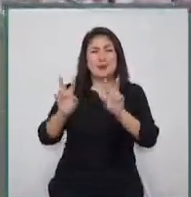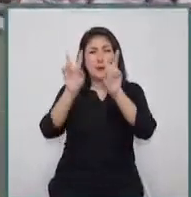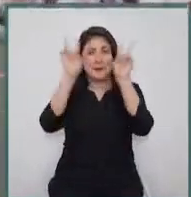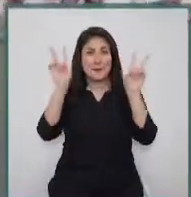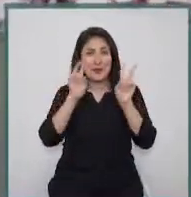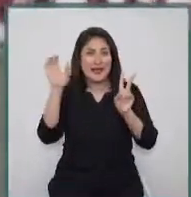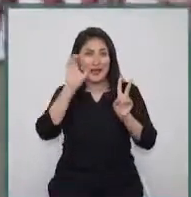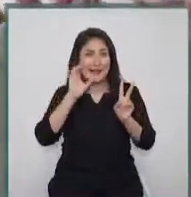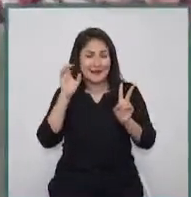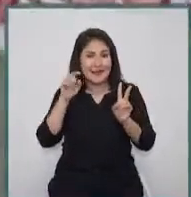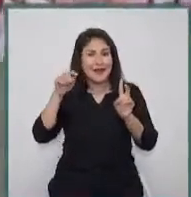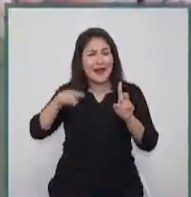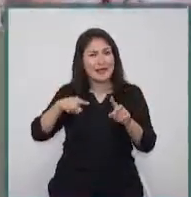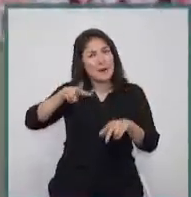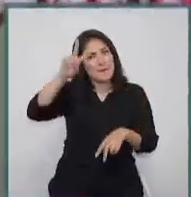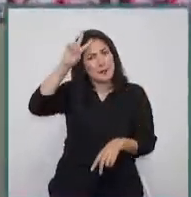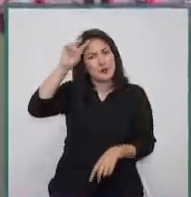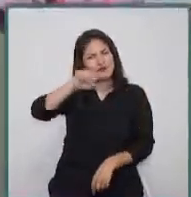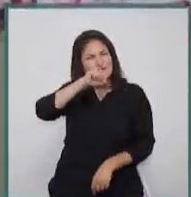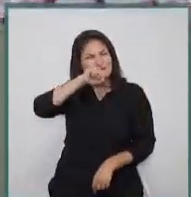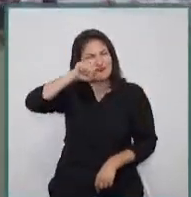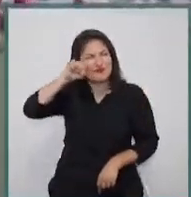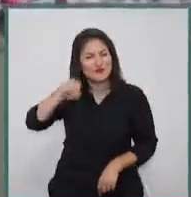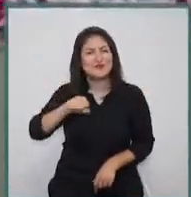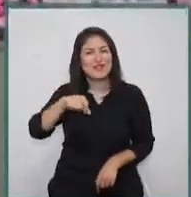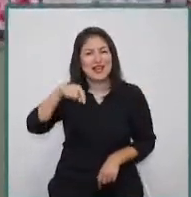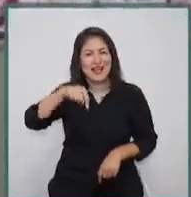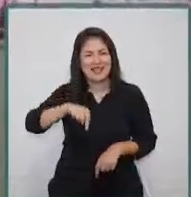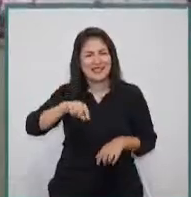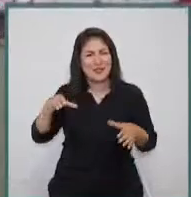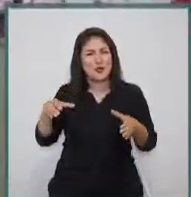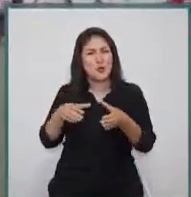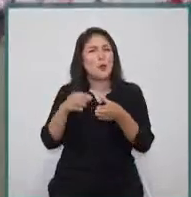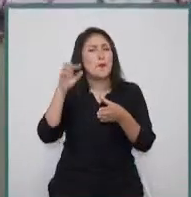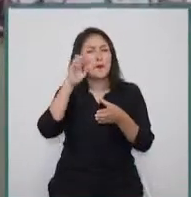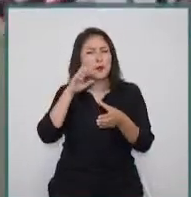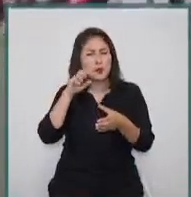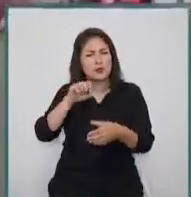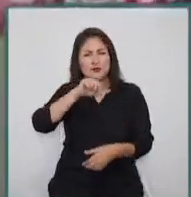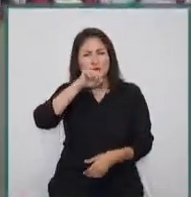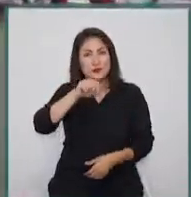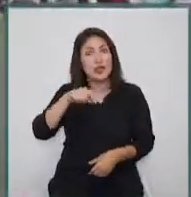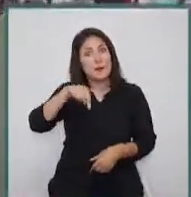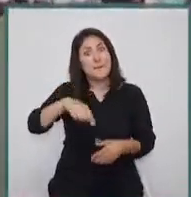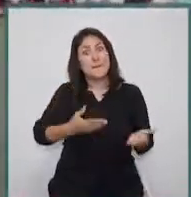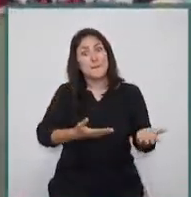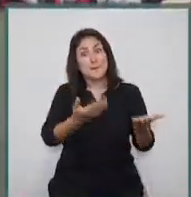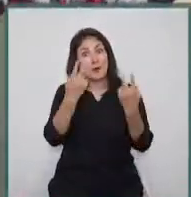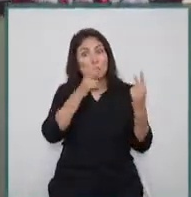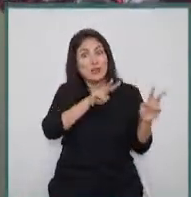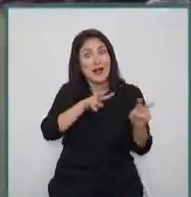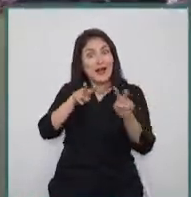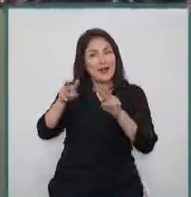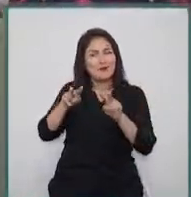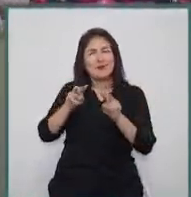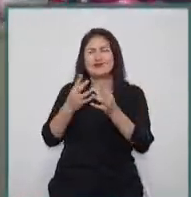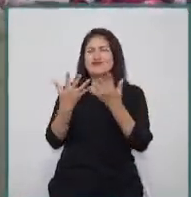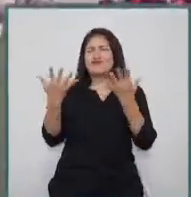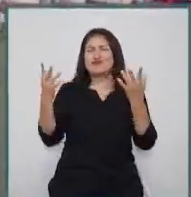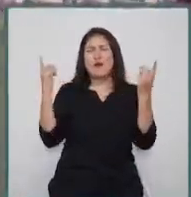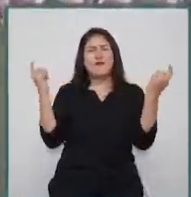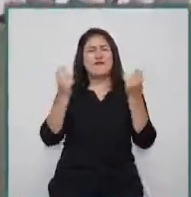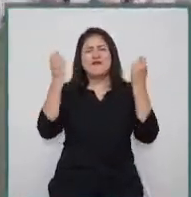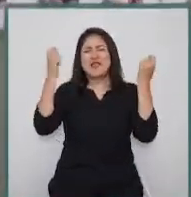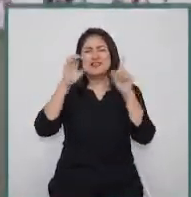la Candelaria, que es considerado patrimonio cultural e inmaterial de la humanidad. Así que acompáñame a vivir esta